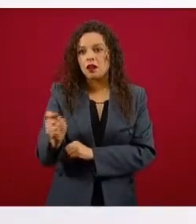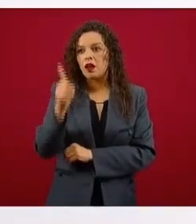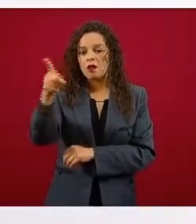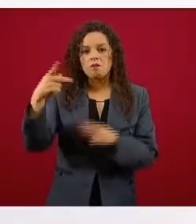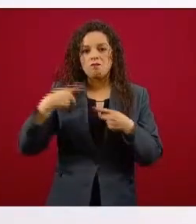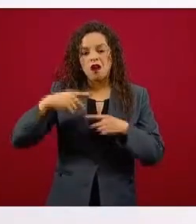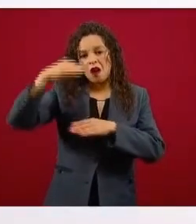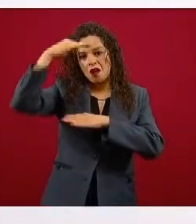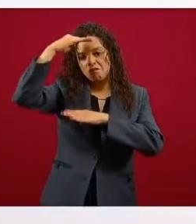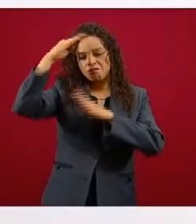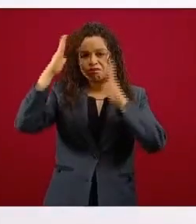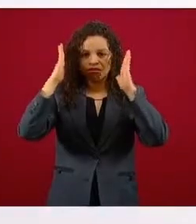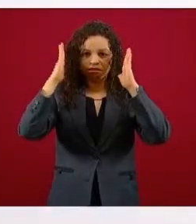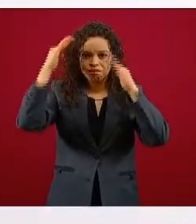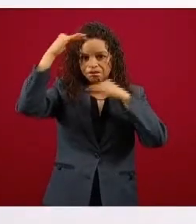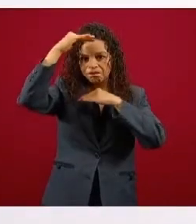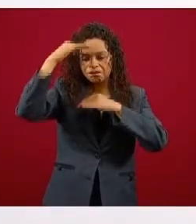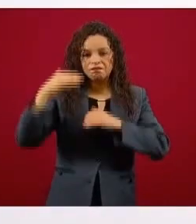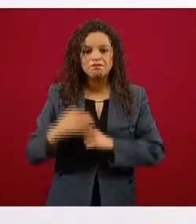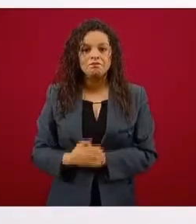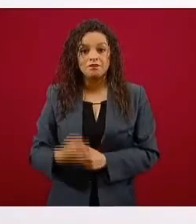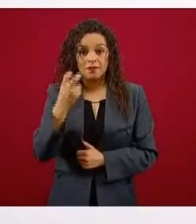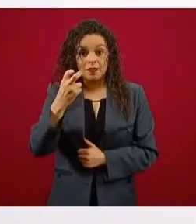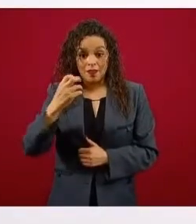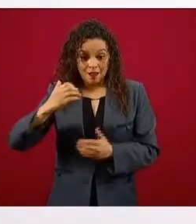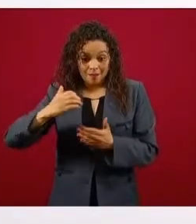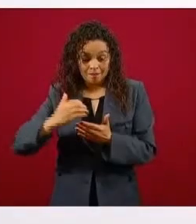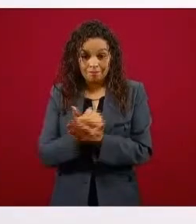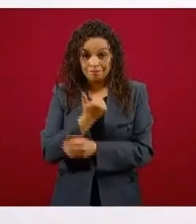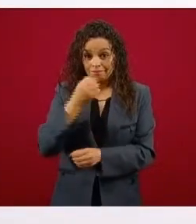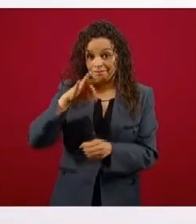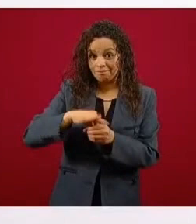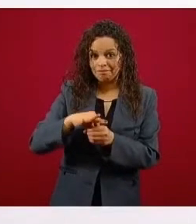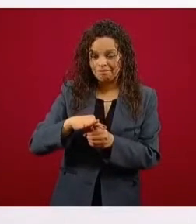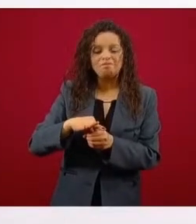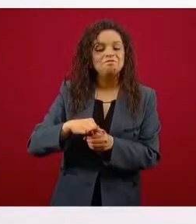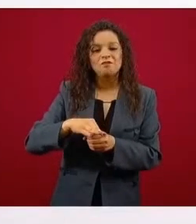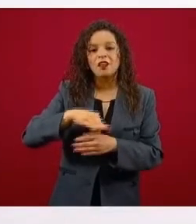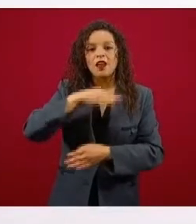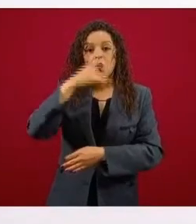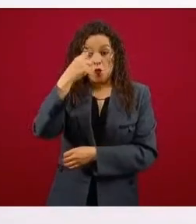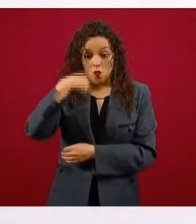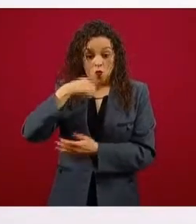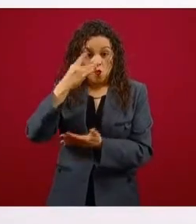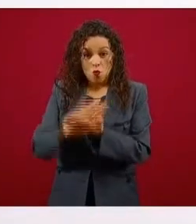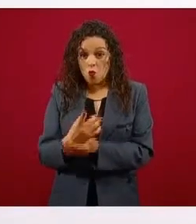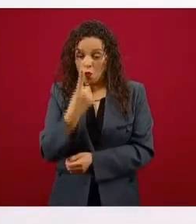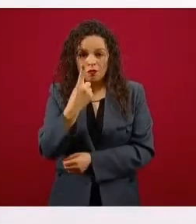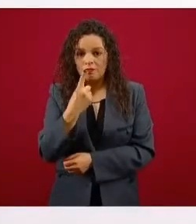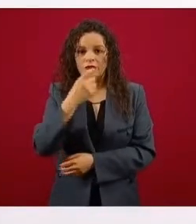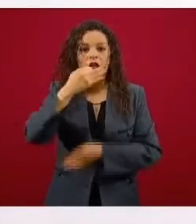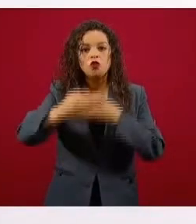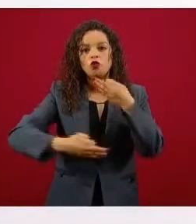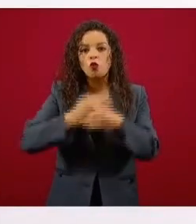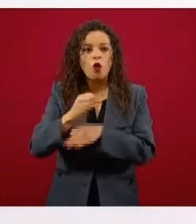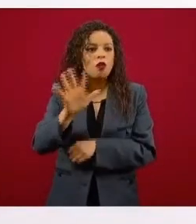La victoria ha sido de todos. Aquí traigo